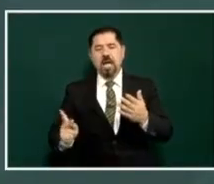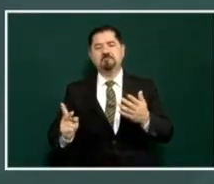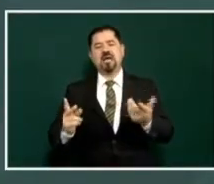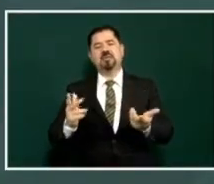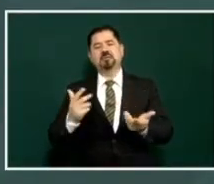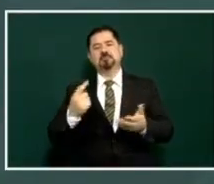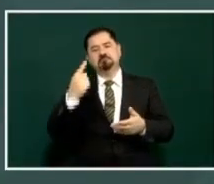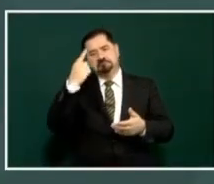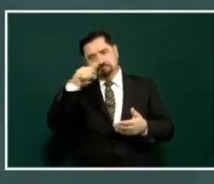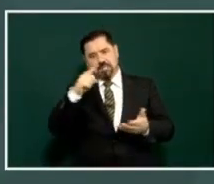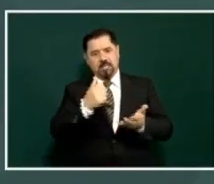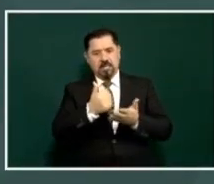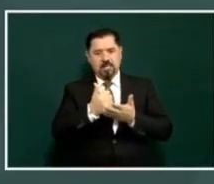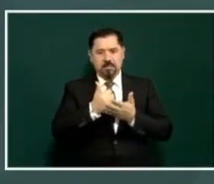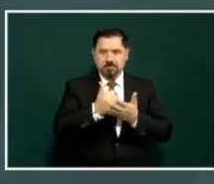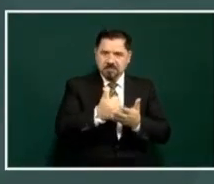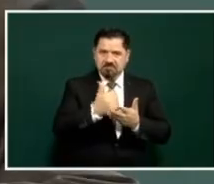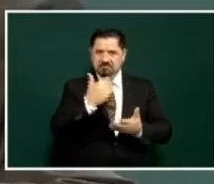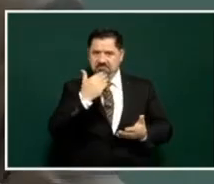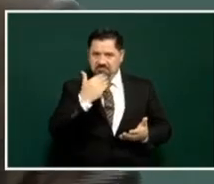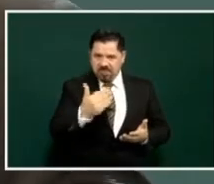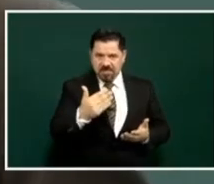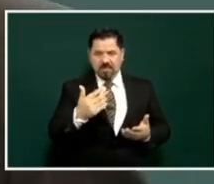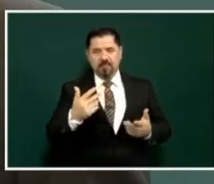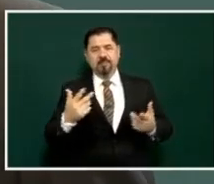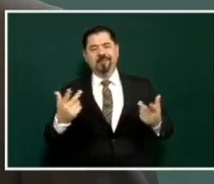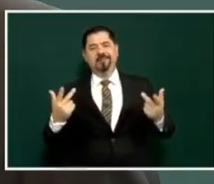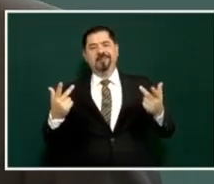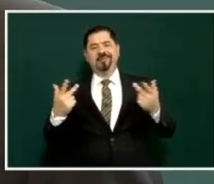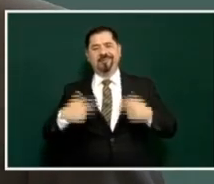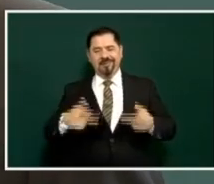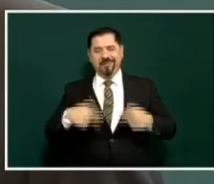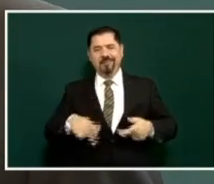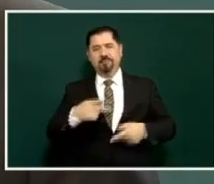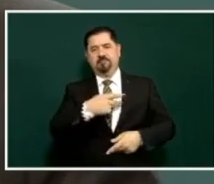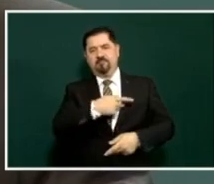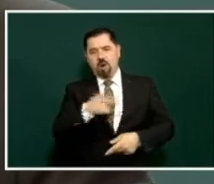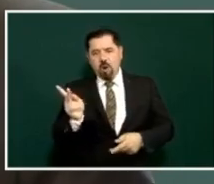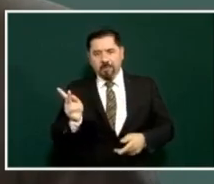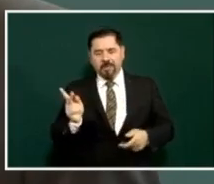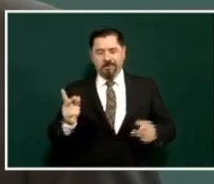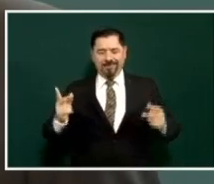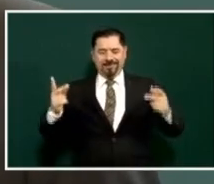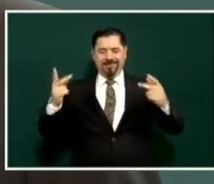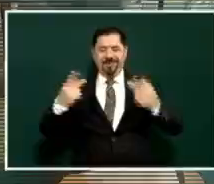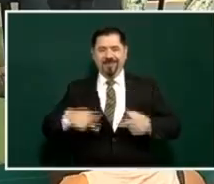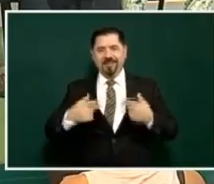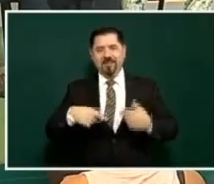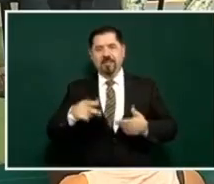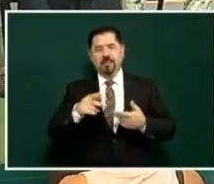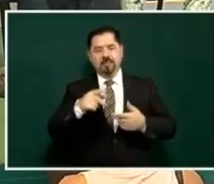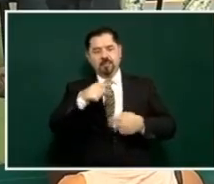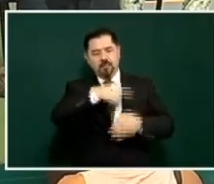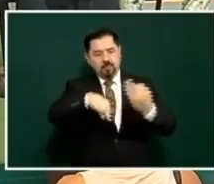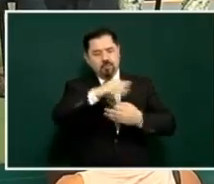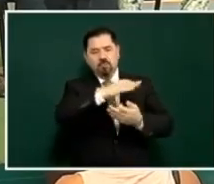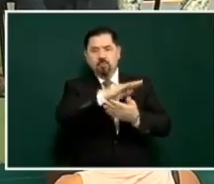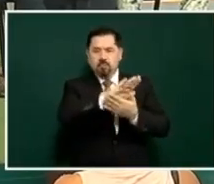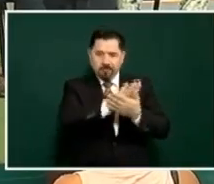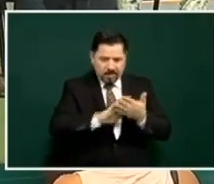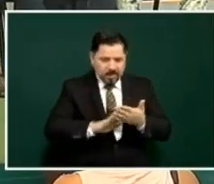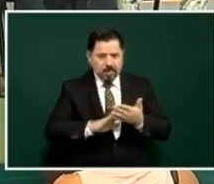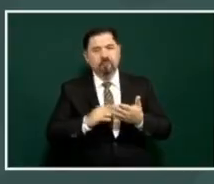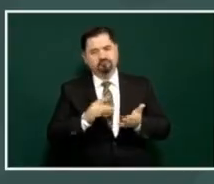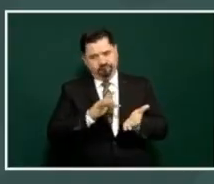ayudan también a la gente pobre, a la gente humilde, y lo que